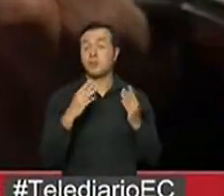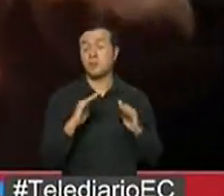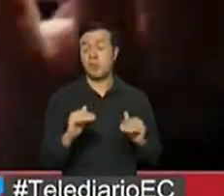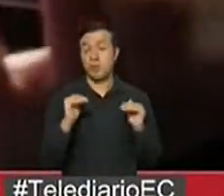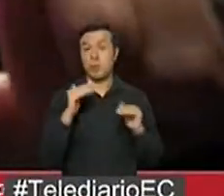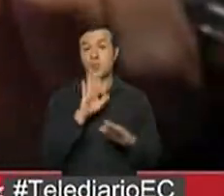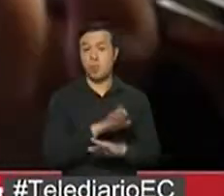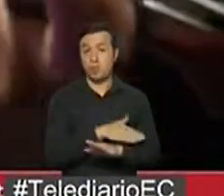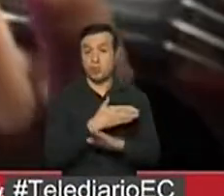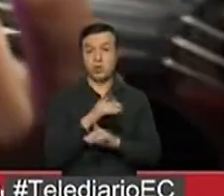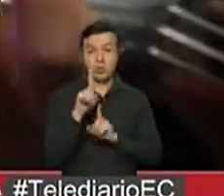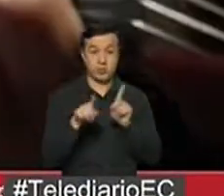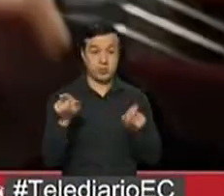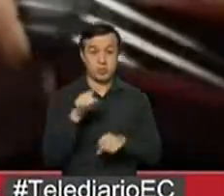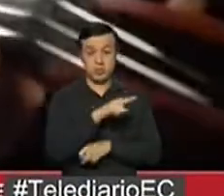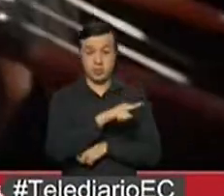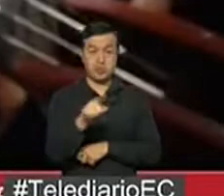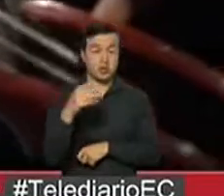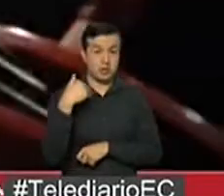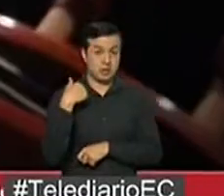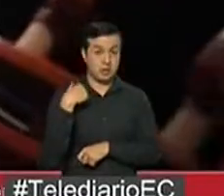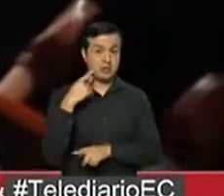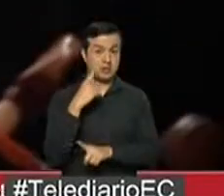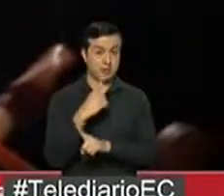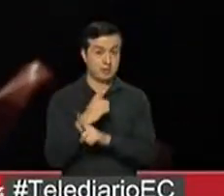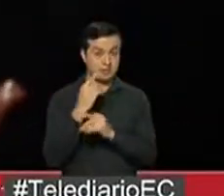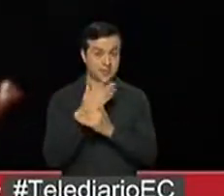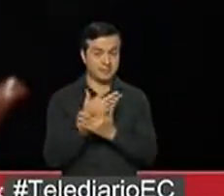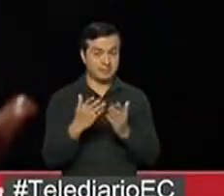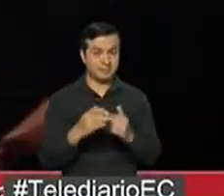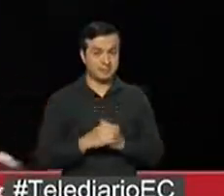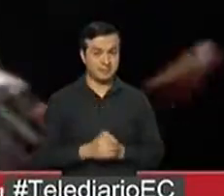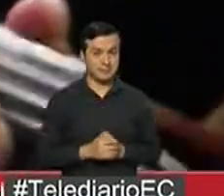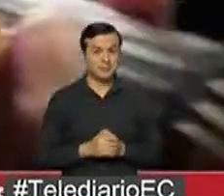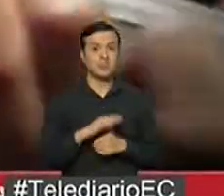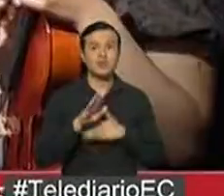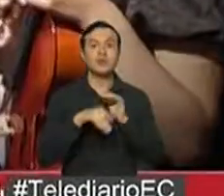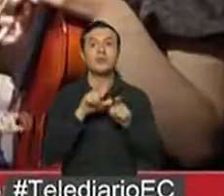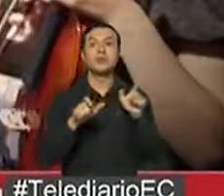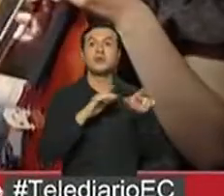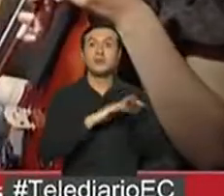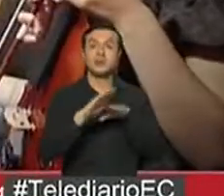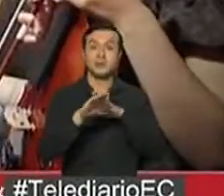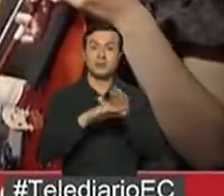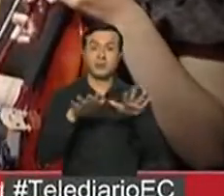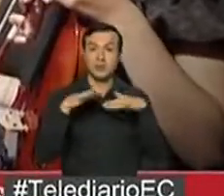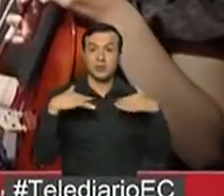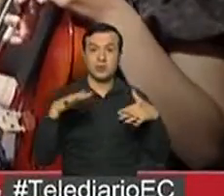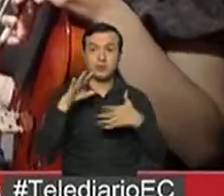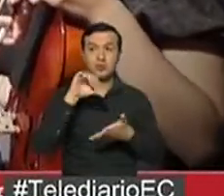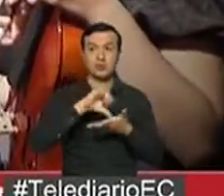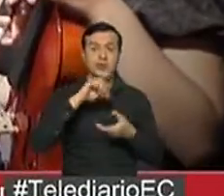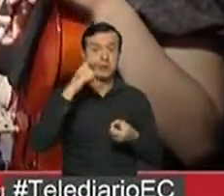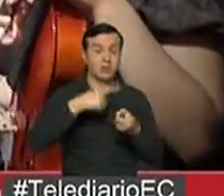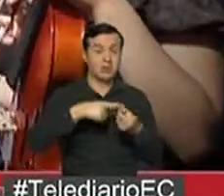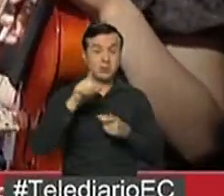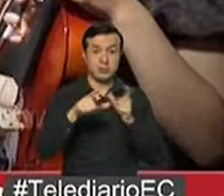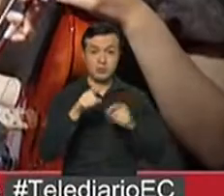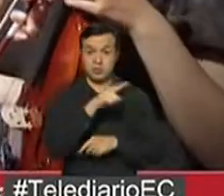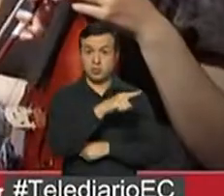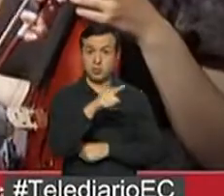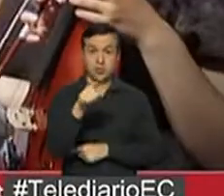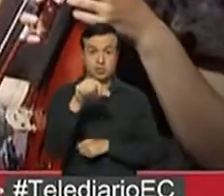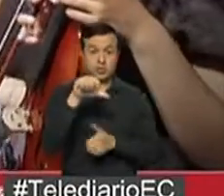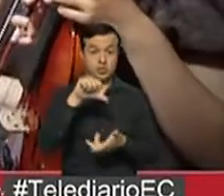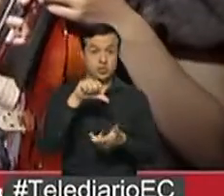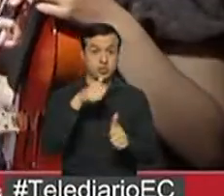músicos con discapacidad visual de nuestro país tanto los invitados toda la ciudad de quito y las personas que están en ciudades